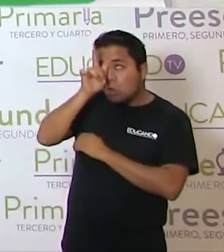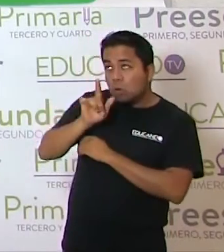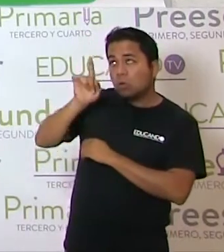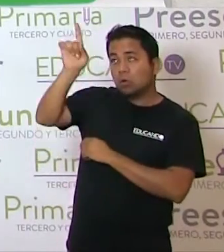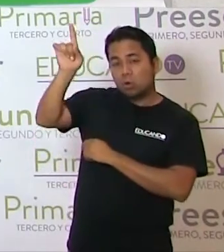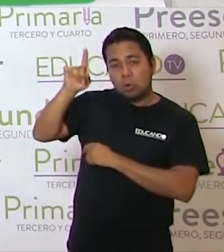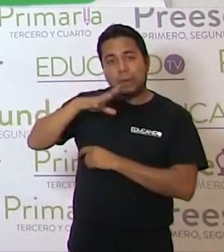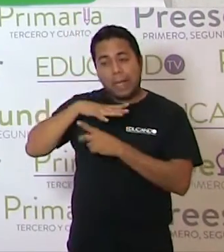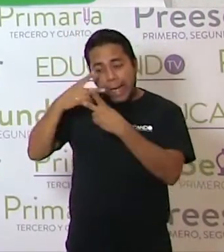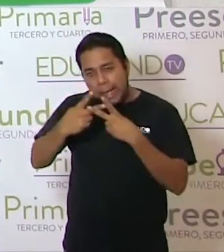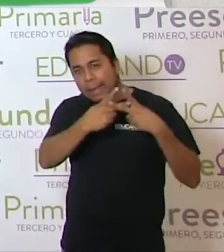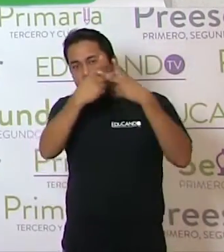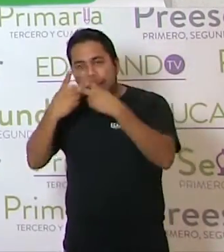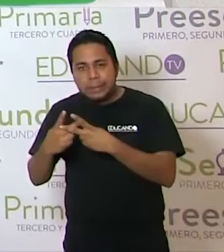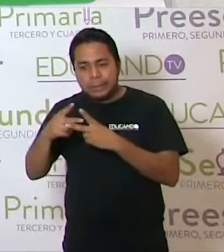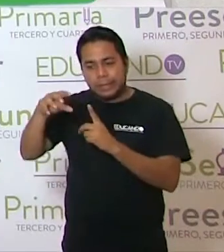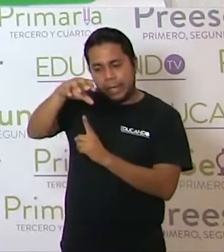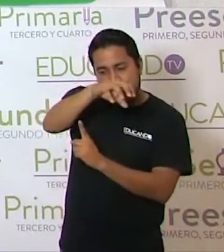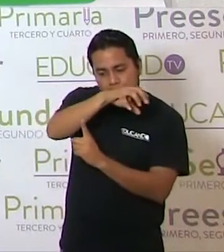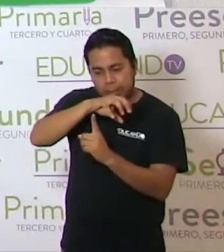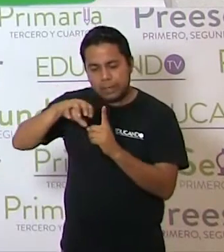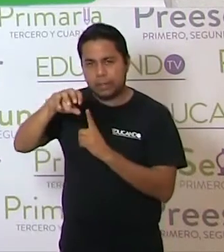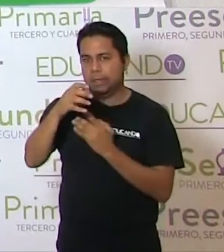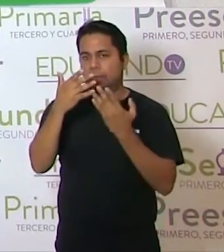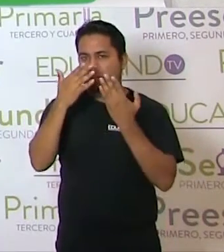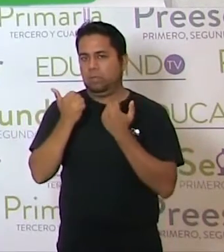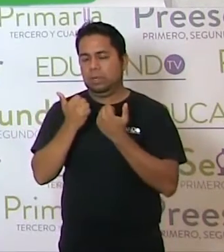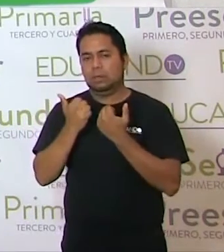astro que gira etc